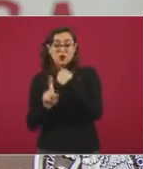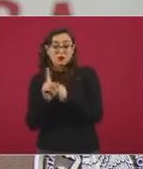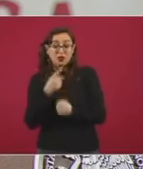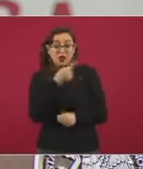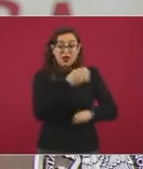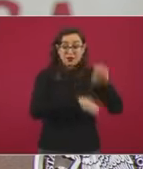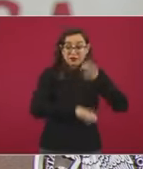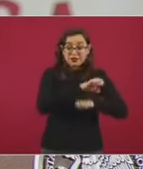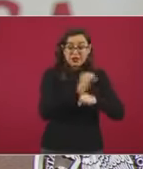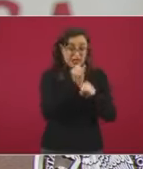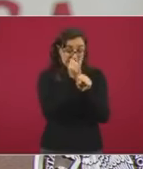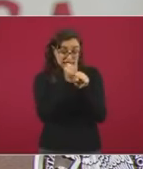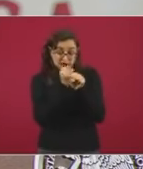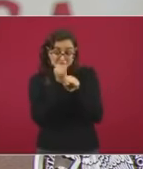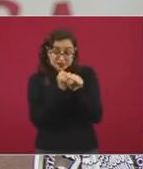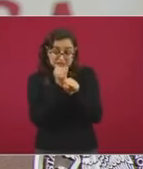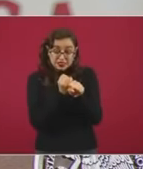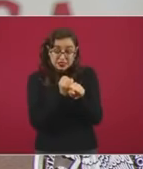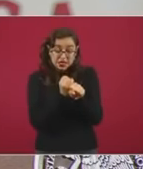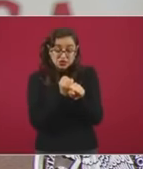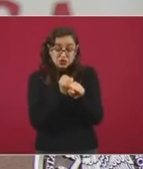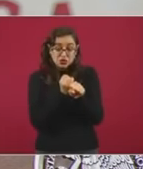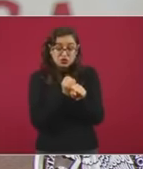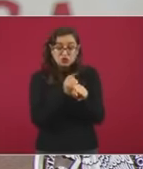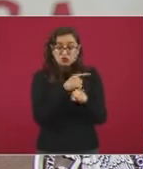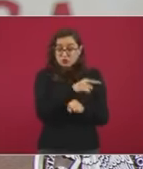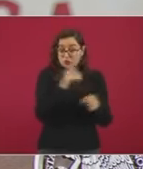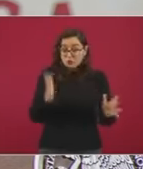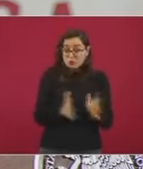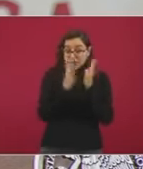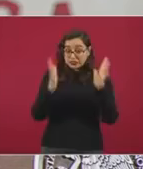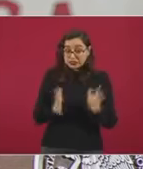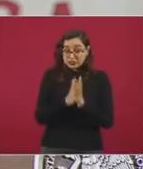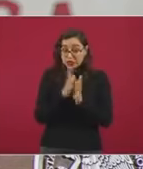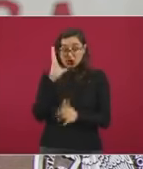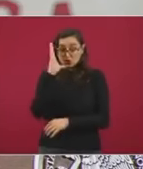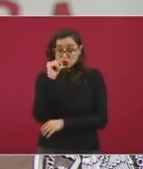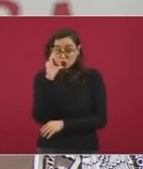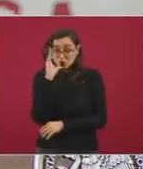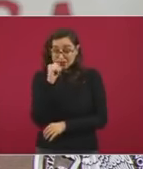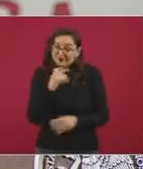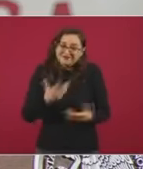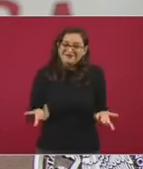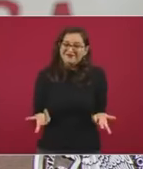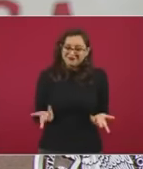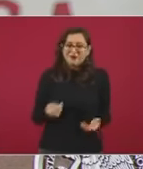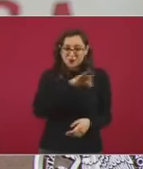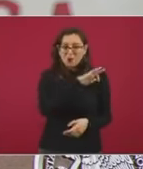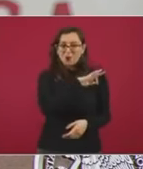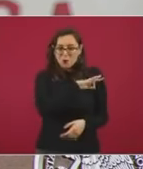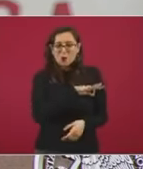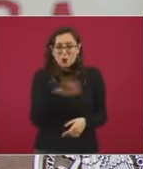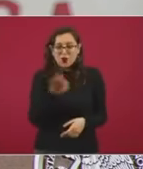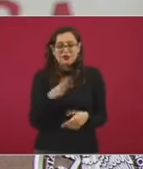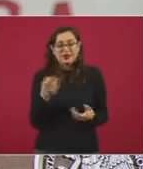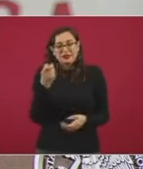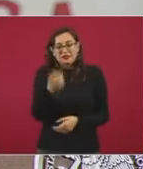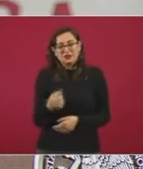una empresa, esto no le impide participar y eso es problemático para nosotros, sobre todo porque habíamos presentado una denuncia